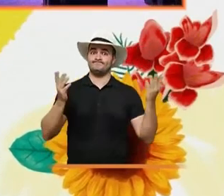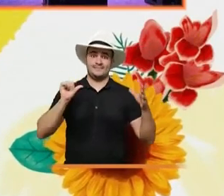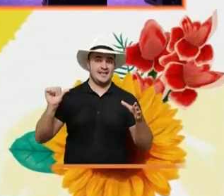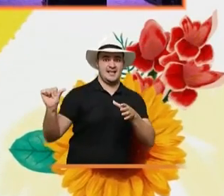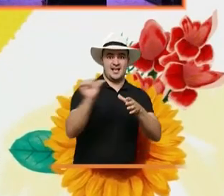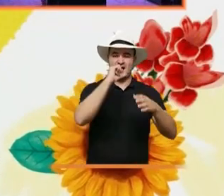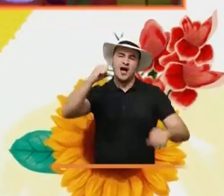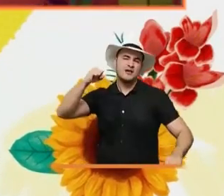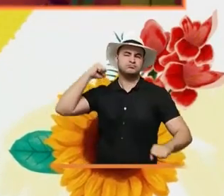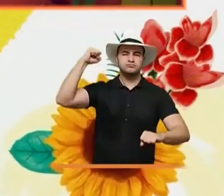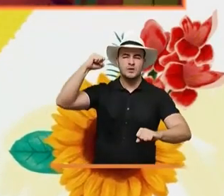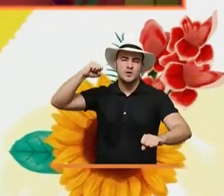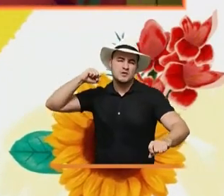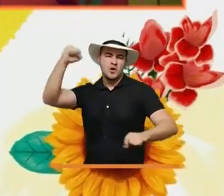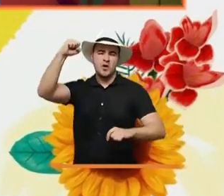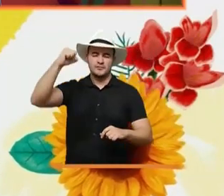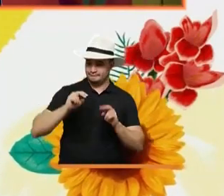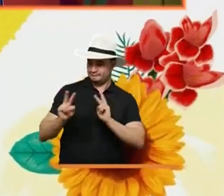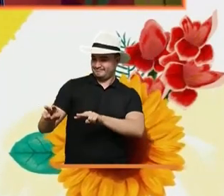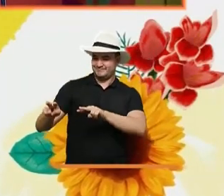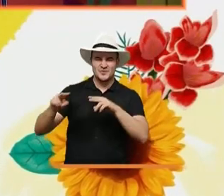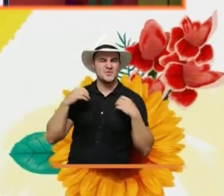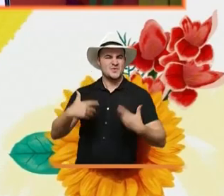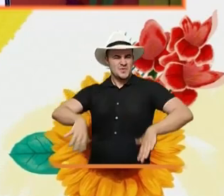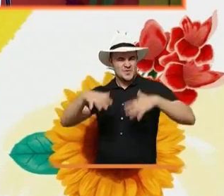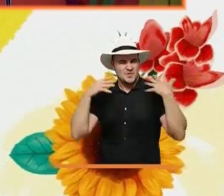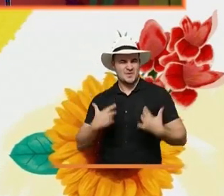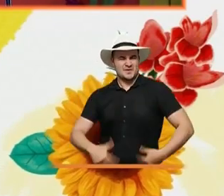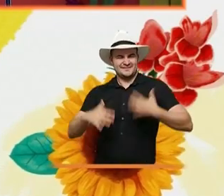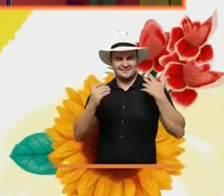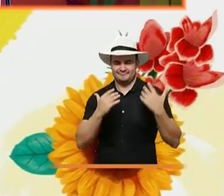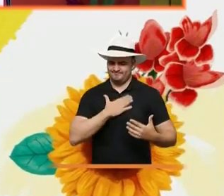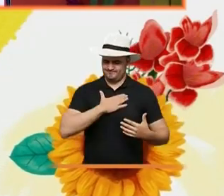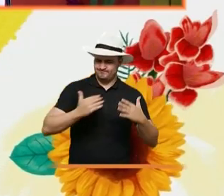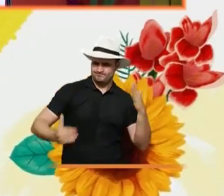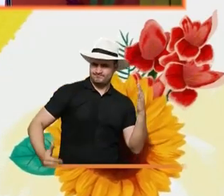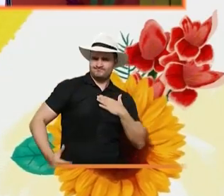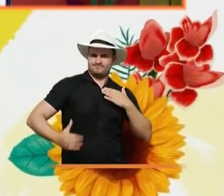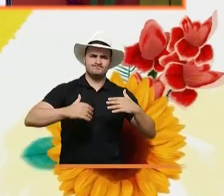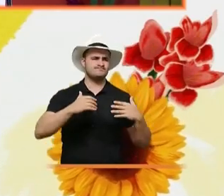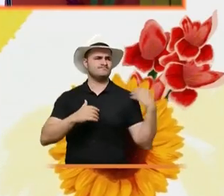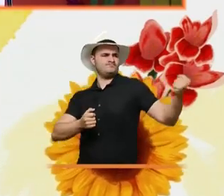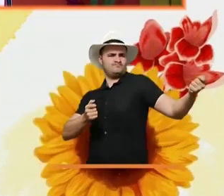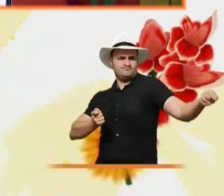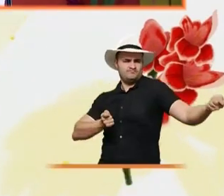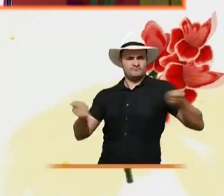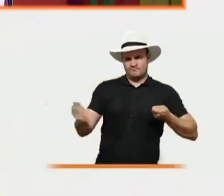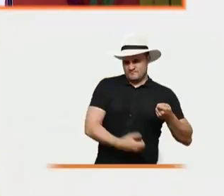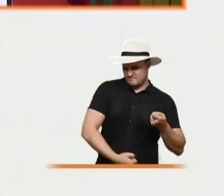está protestando pues está poniendo el pecho contra el patriarca